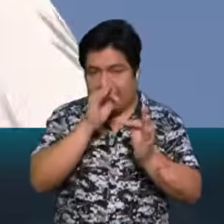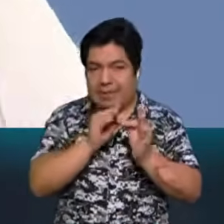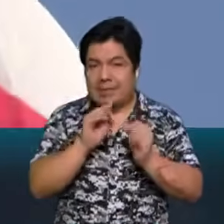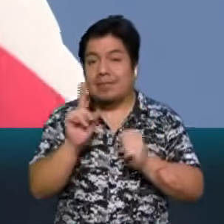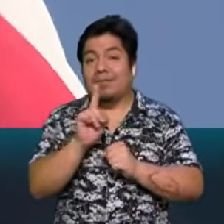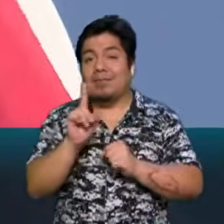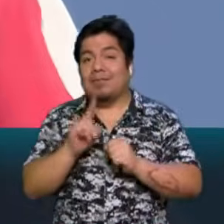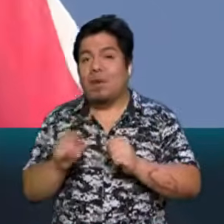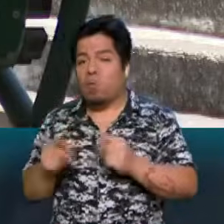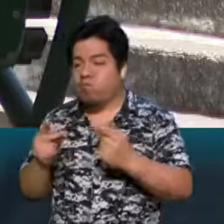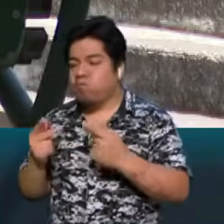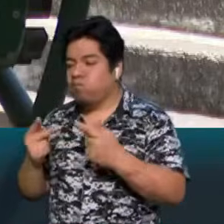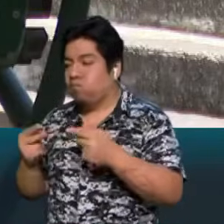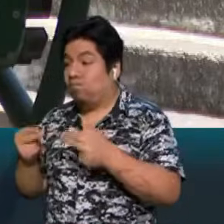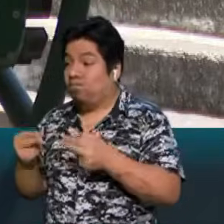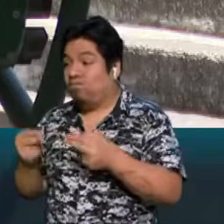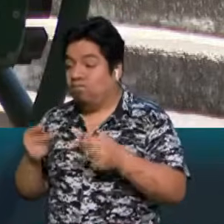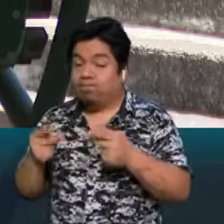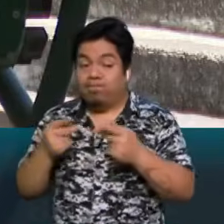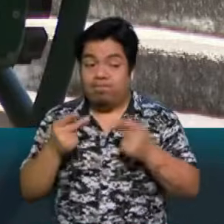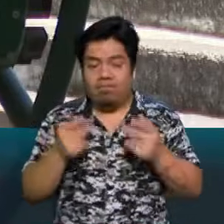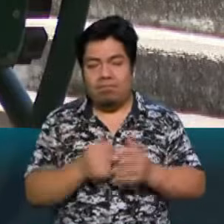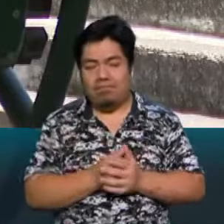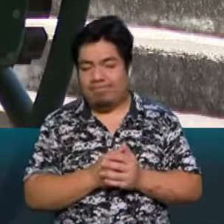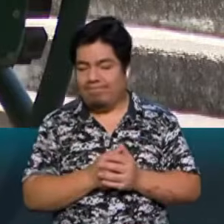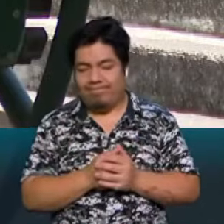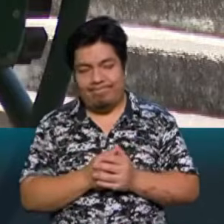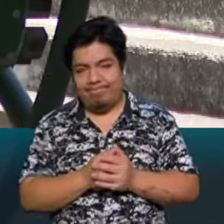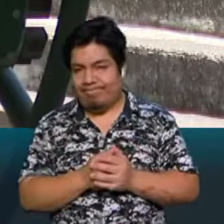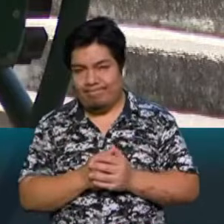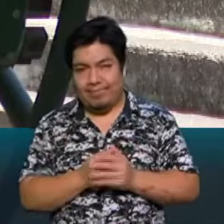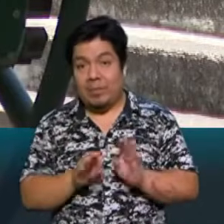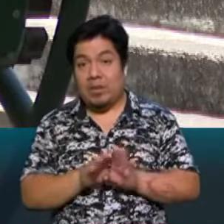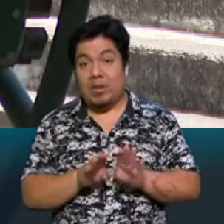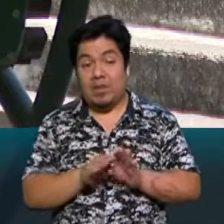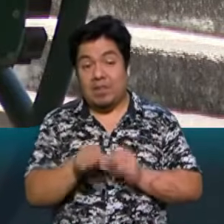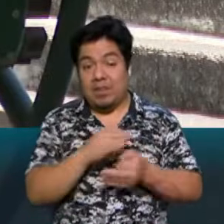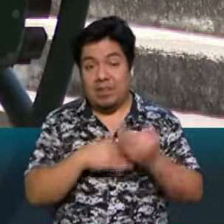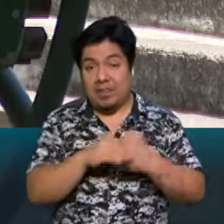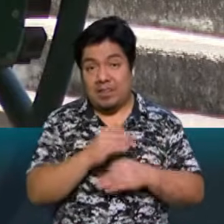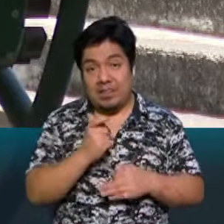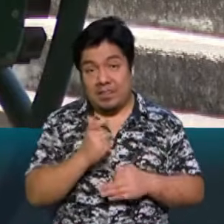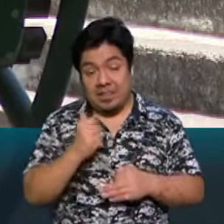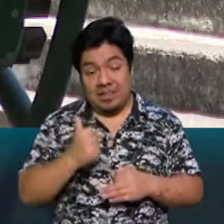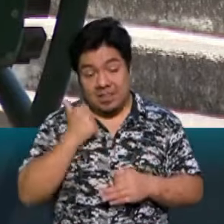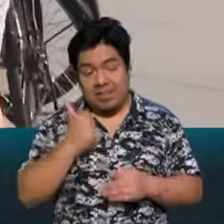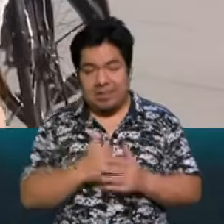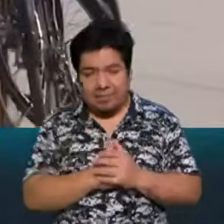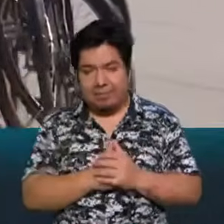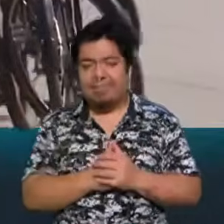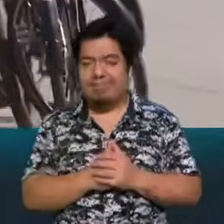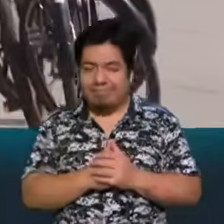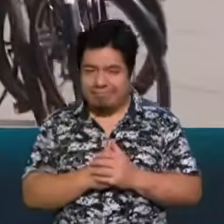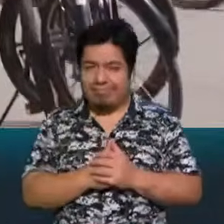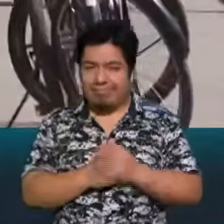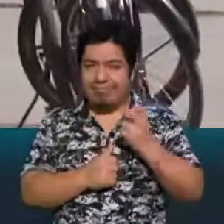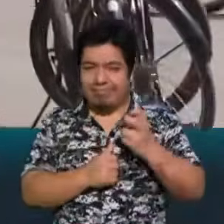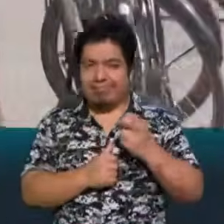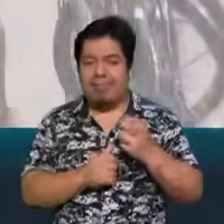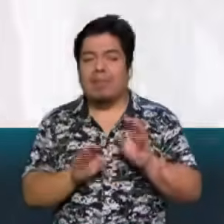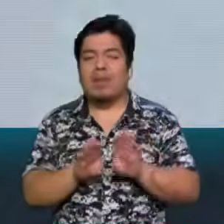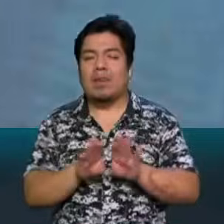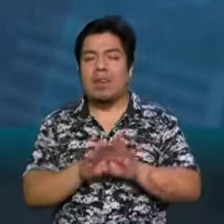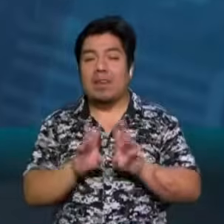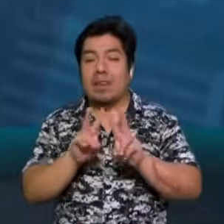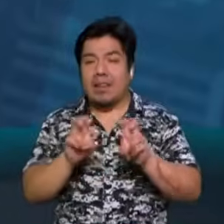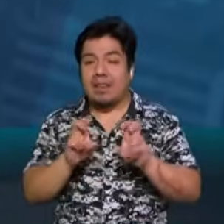como mercancía o como objeto de especulación o de financiarización. Claro, precisamente regresar a ver